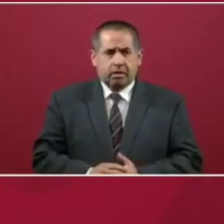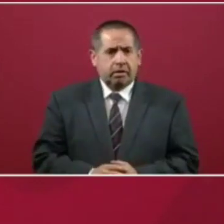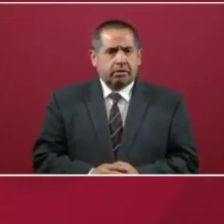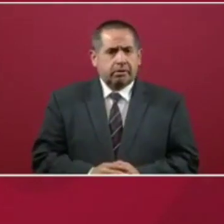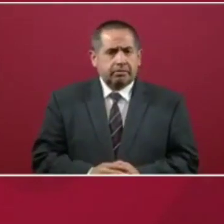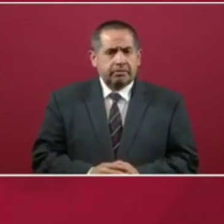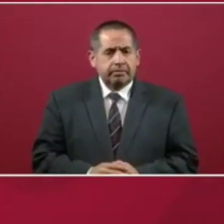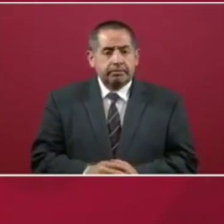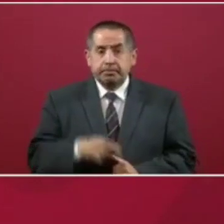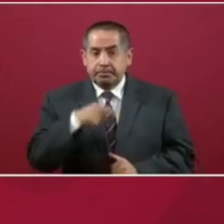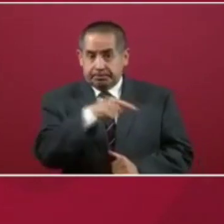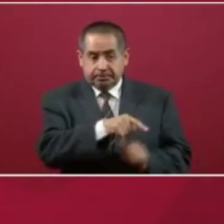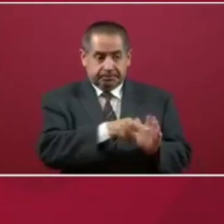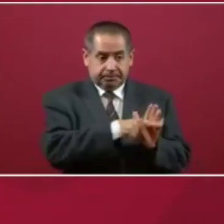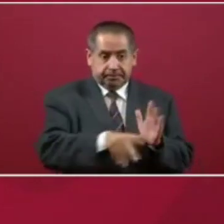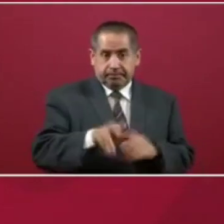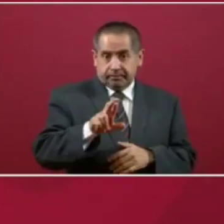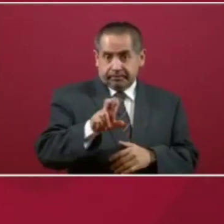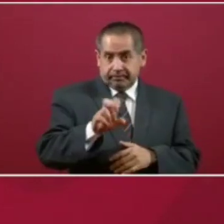simuló